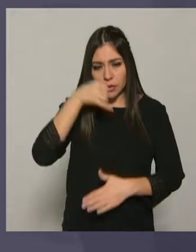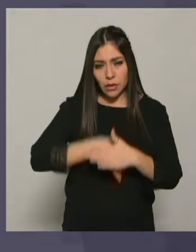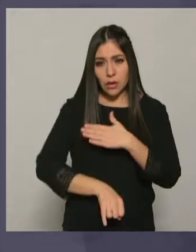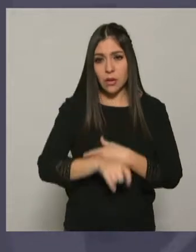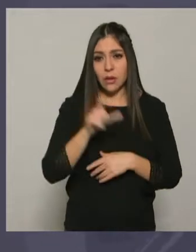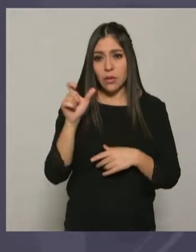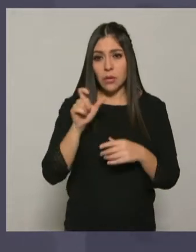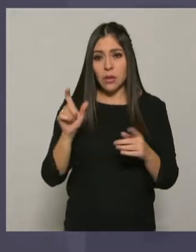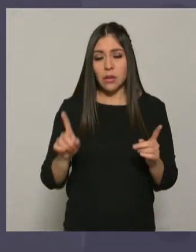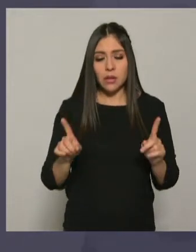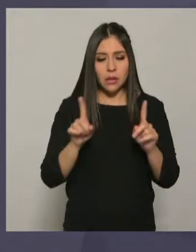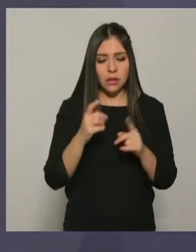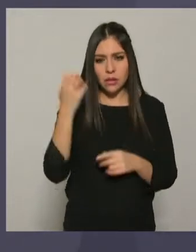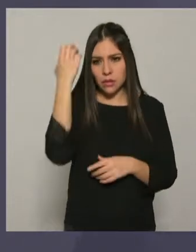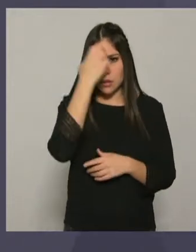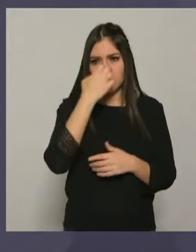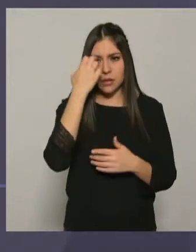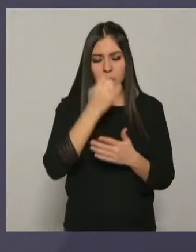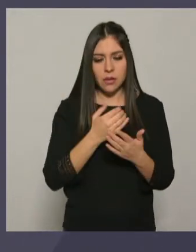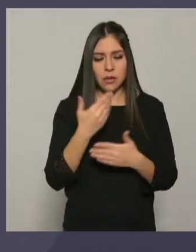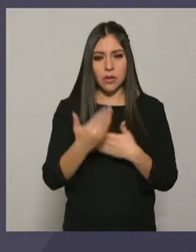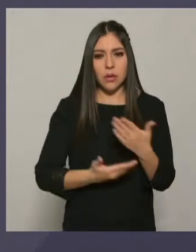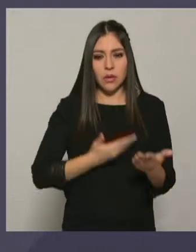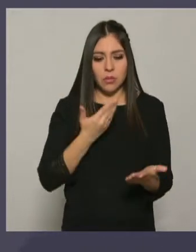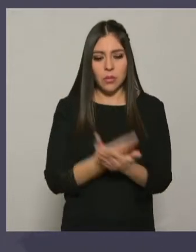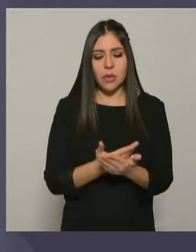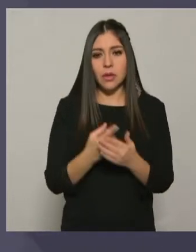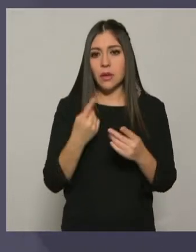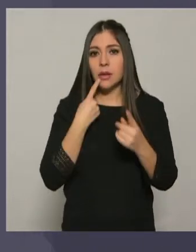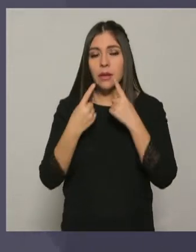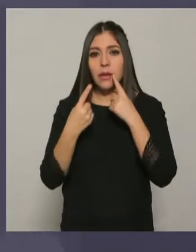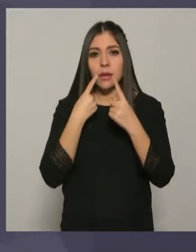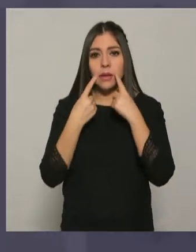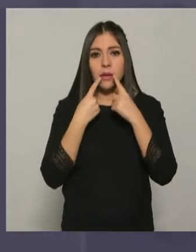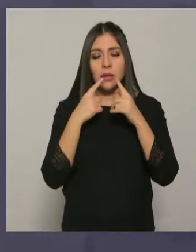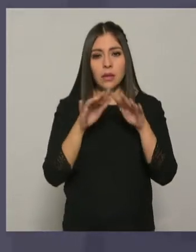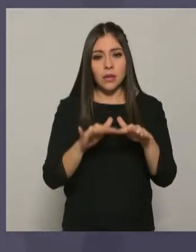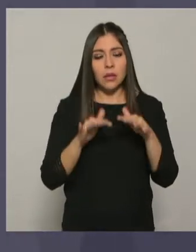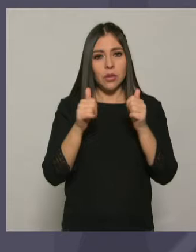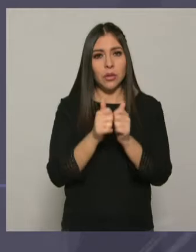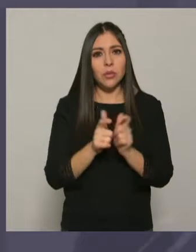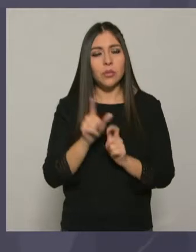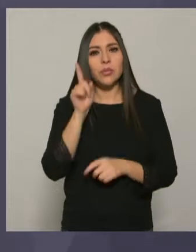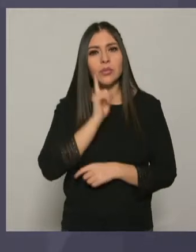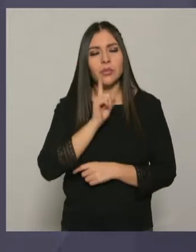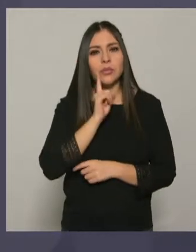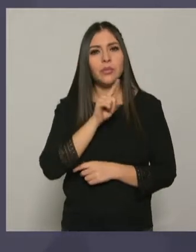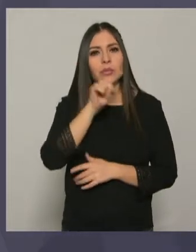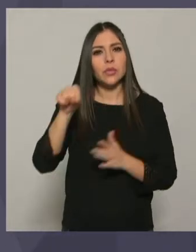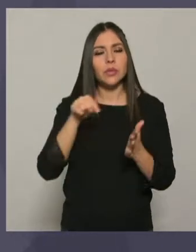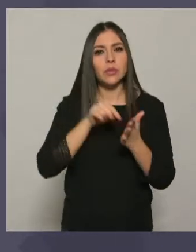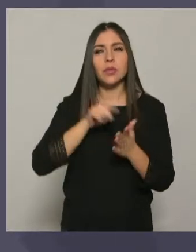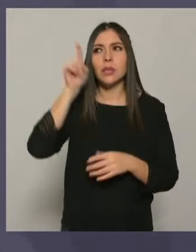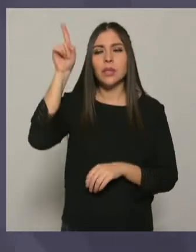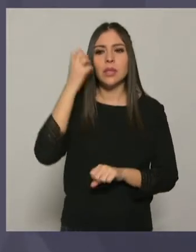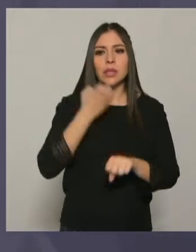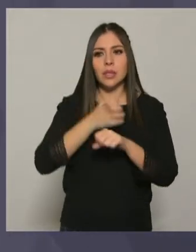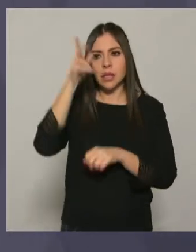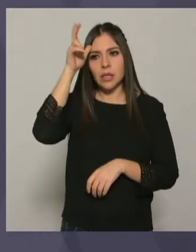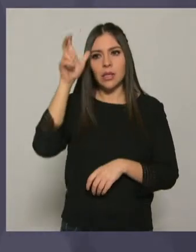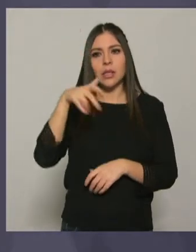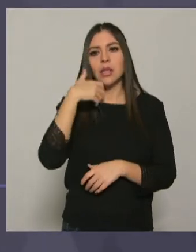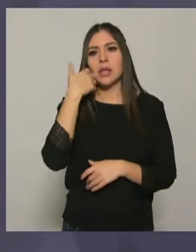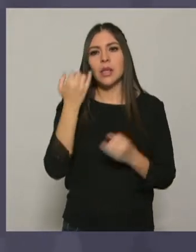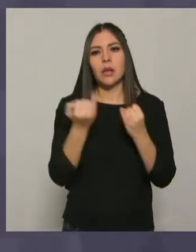cuando estábamos dictaminando esta iniciativa en el Parlamento de las Mujeres, en el estado de Hidalgo estábamos impulsando una